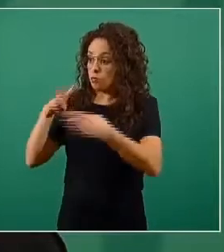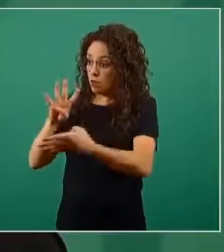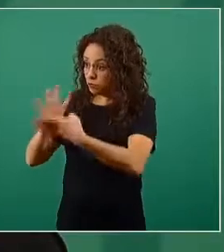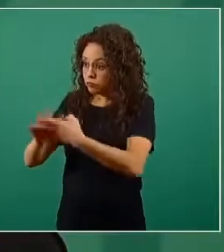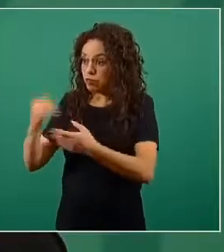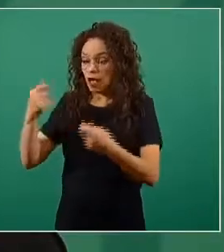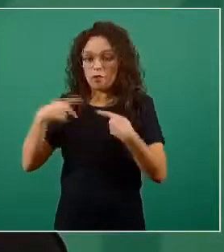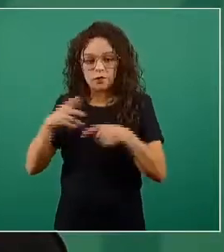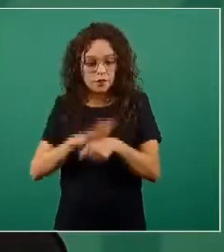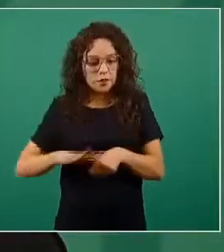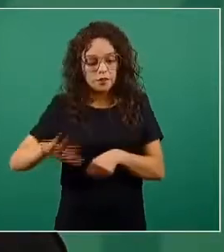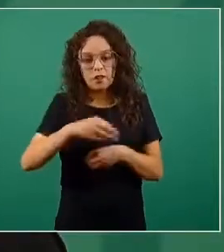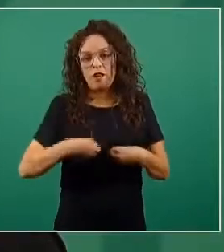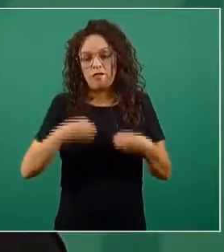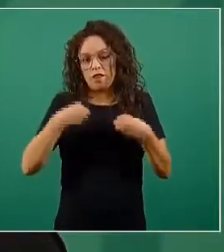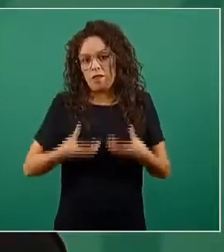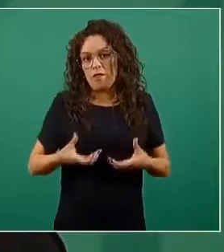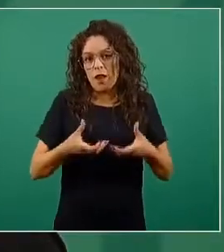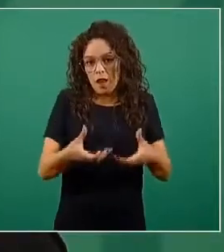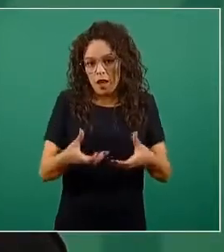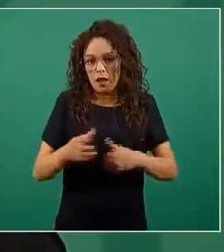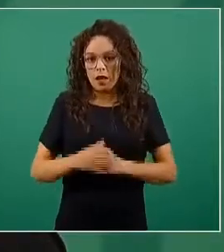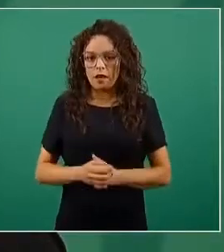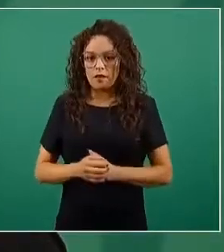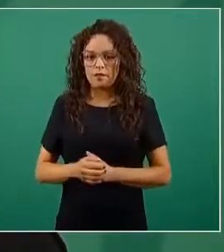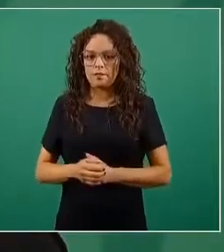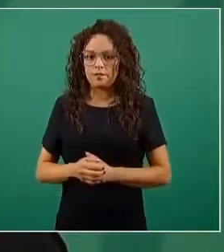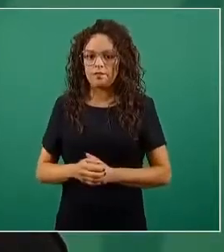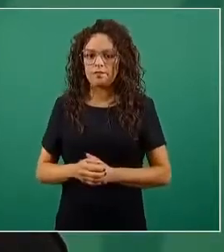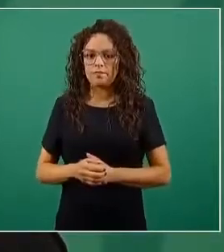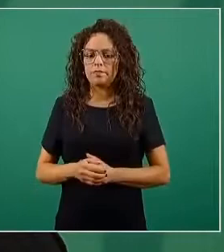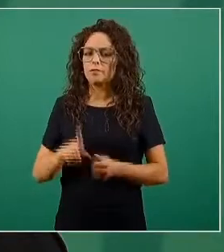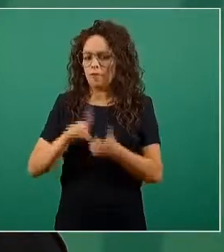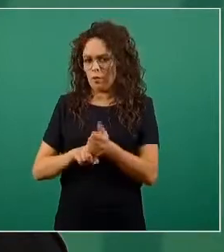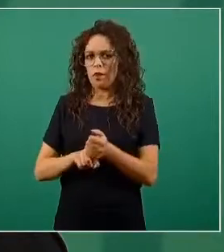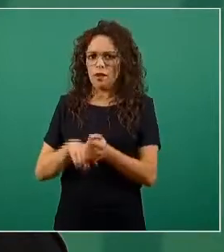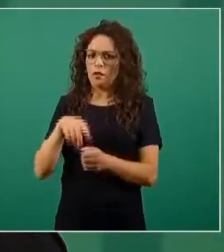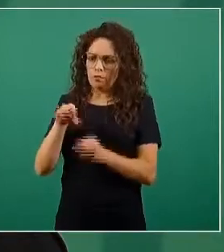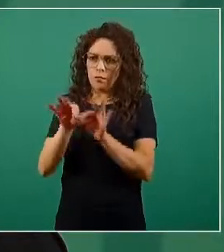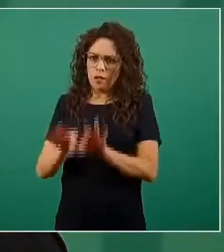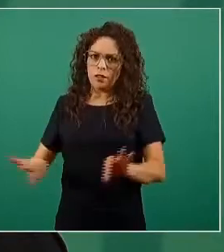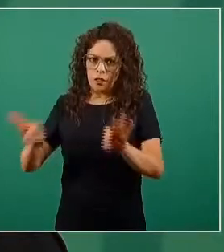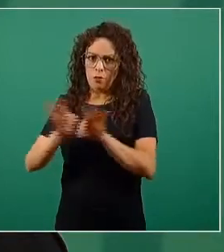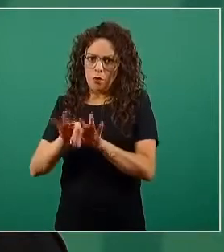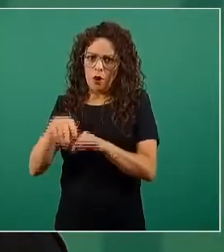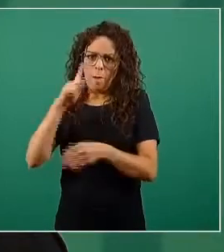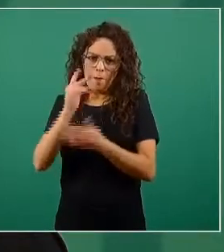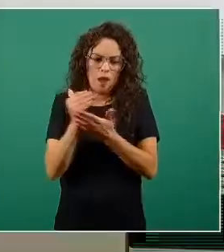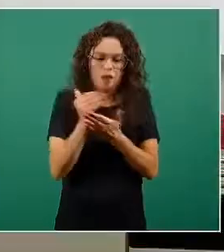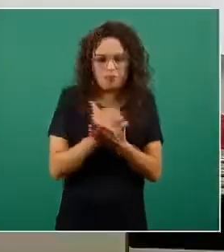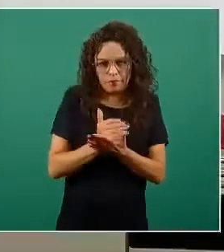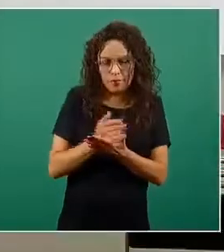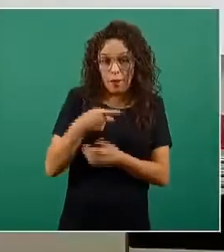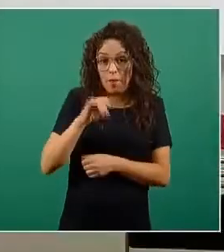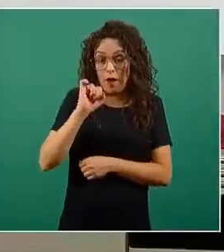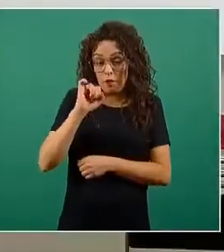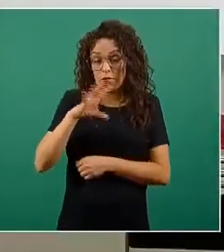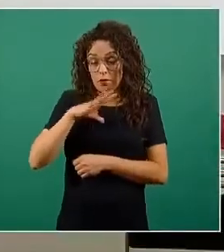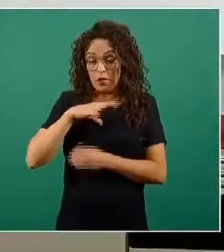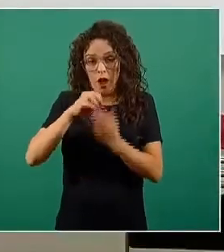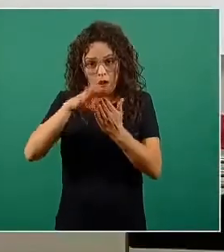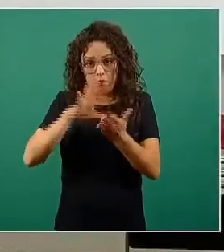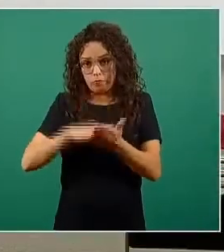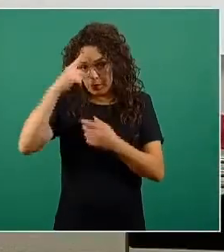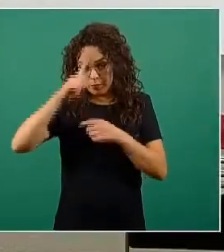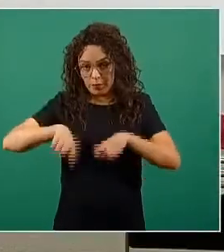poblacionales que tal vez son minoritarios, pero no menos importantes, pero sí están siendo contemplados para la estrategia de vacunación.